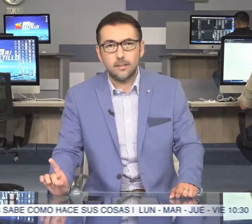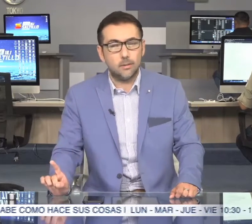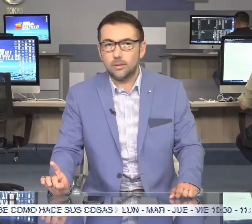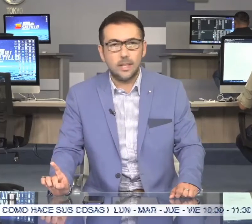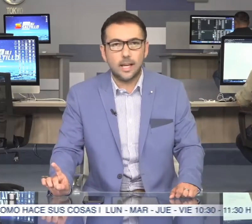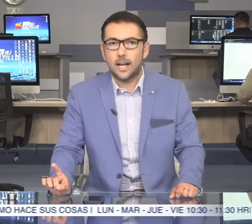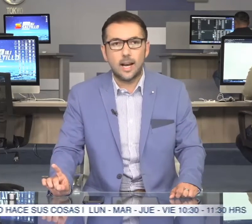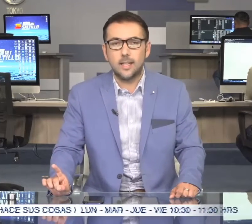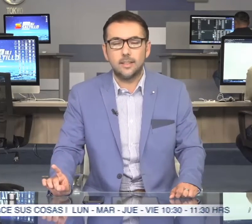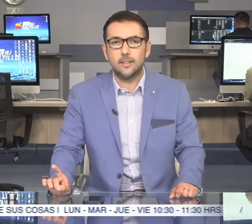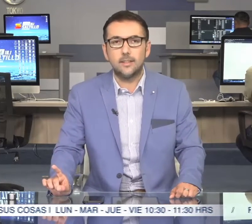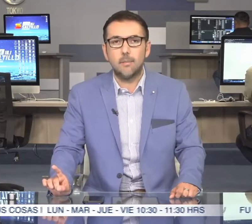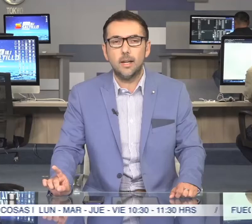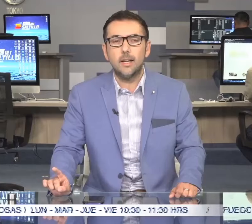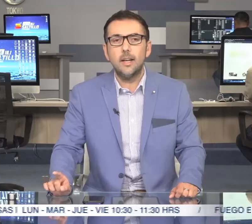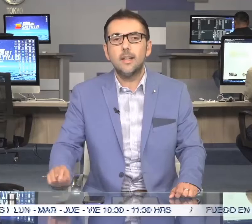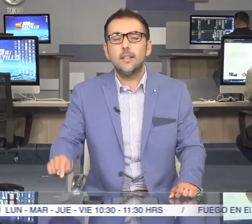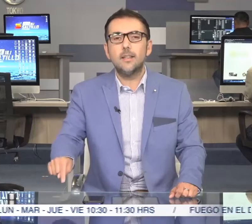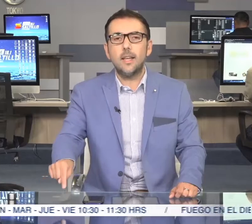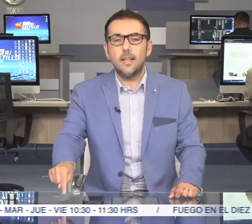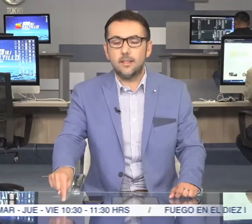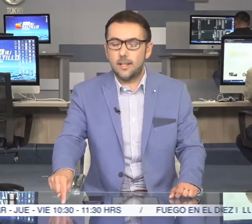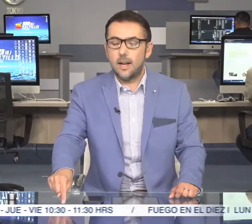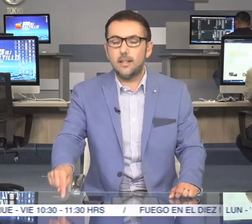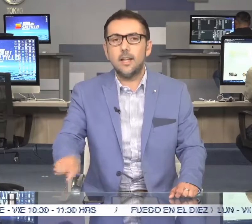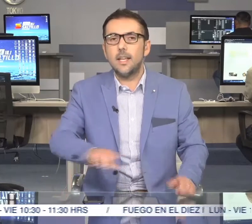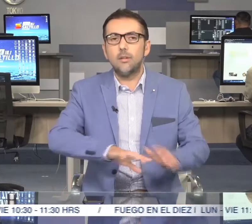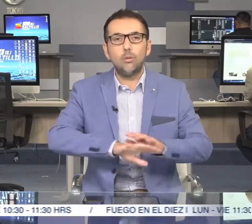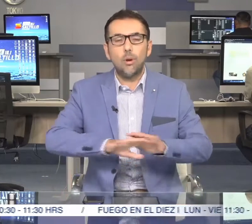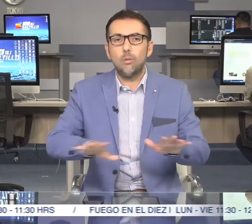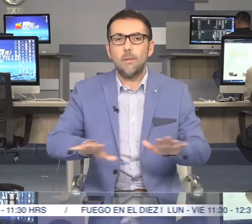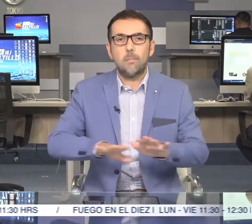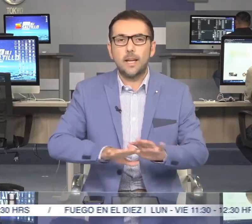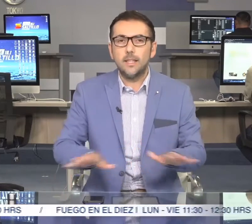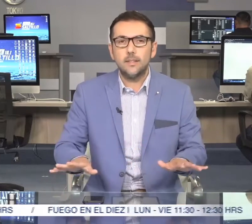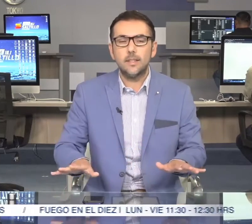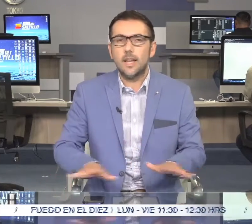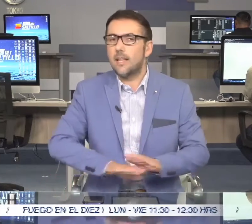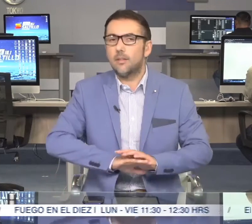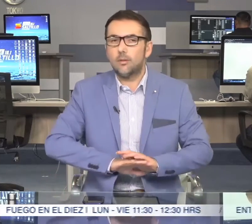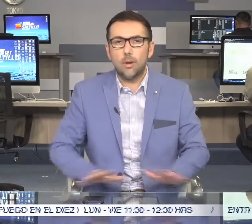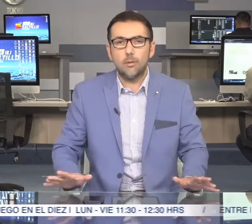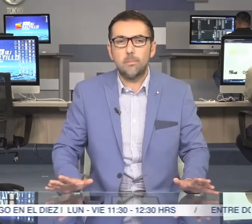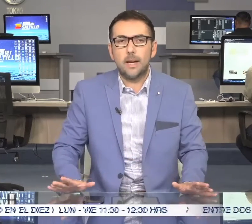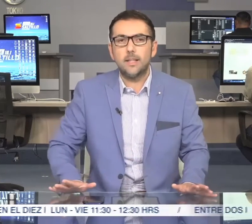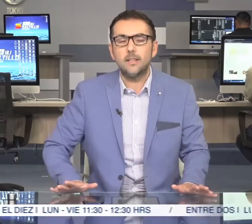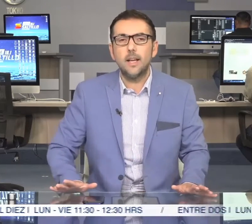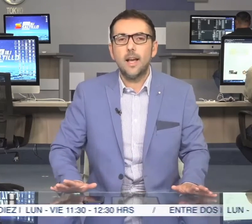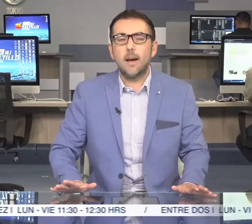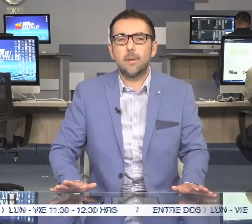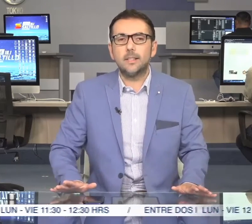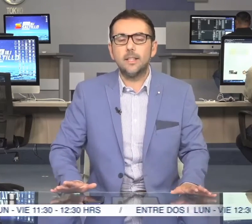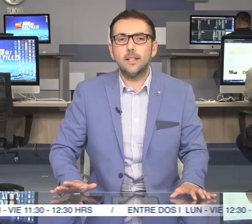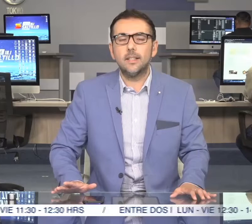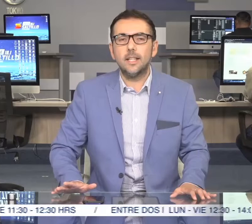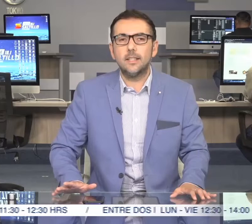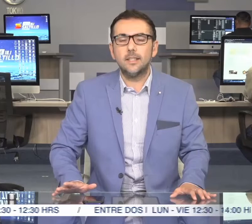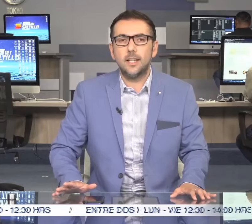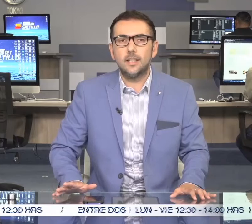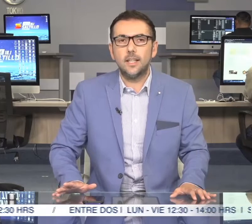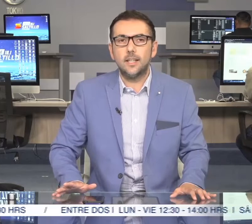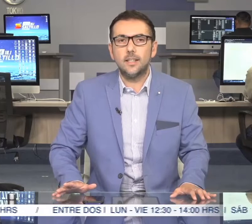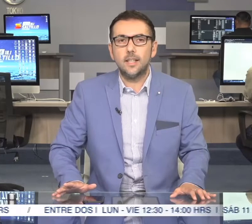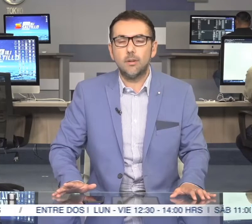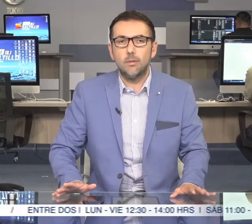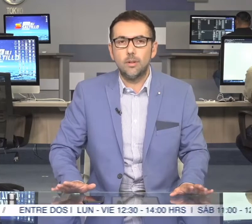híbridas no se dejara ese sistema es serán en todo el país en todo el país a partir del